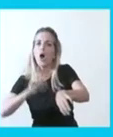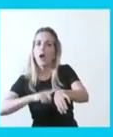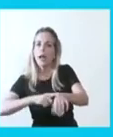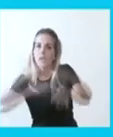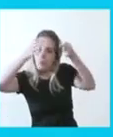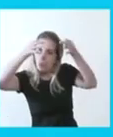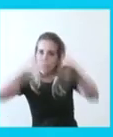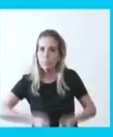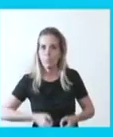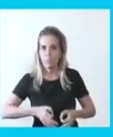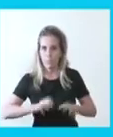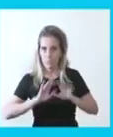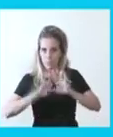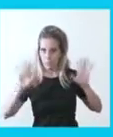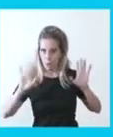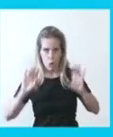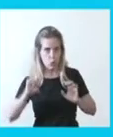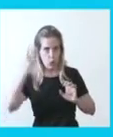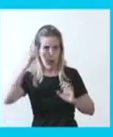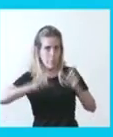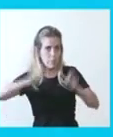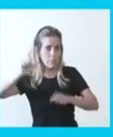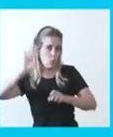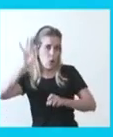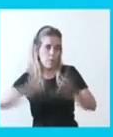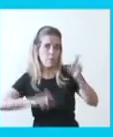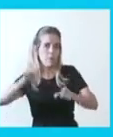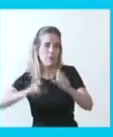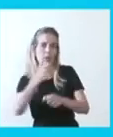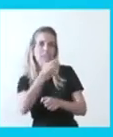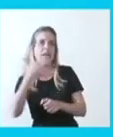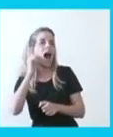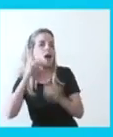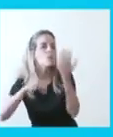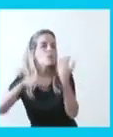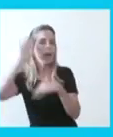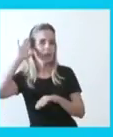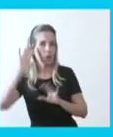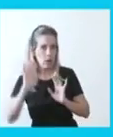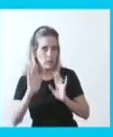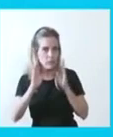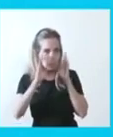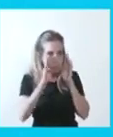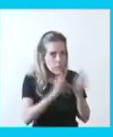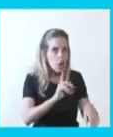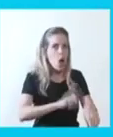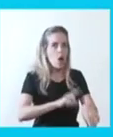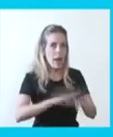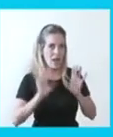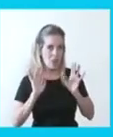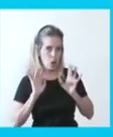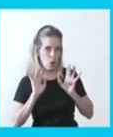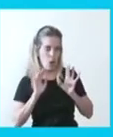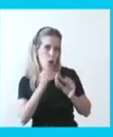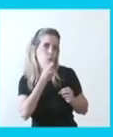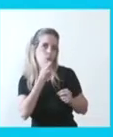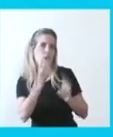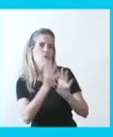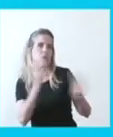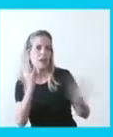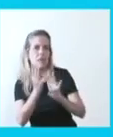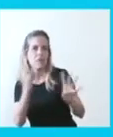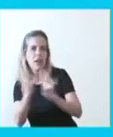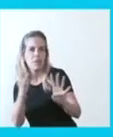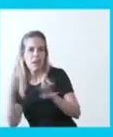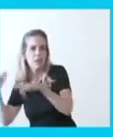ir, no tengan que tener esperas y fundamentalmente no tengan que vivir momentos de aglomeración de gente donde